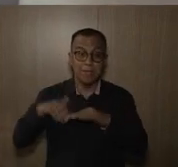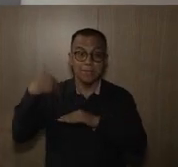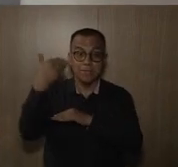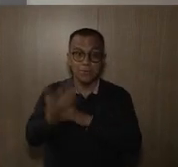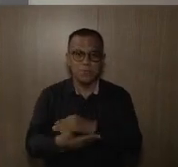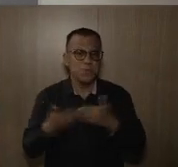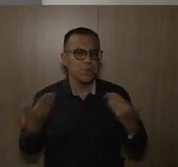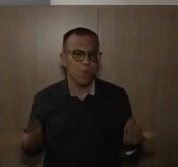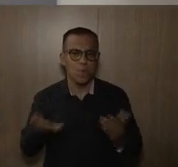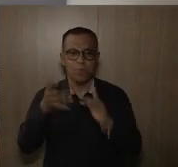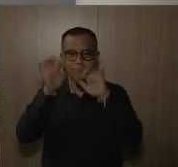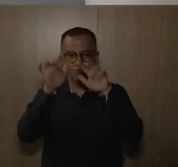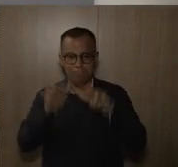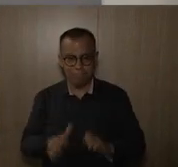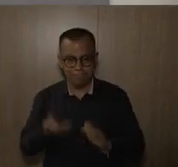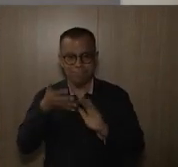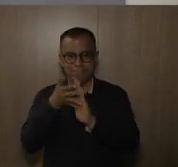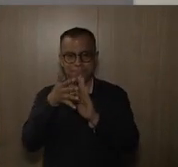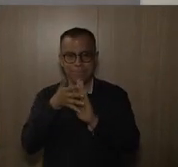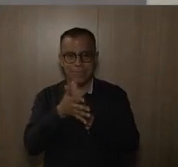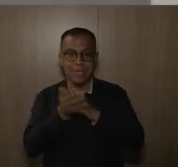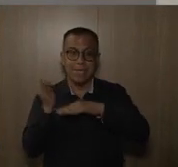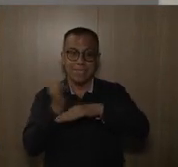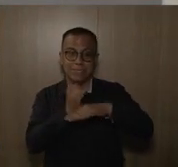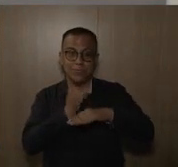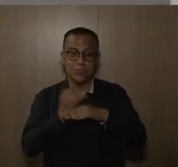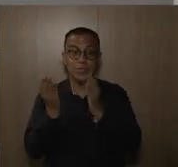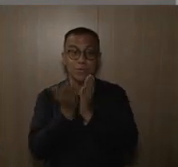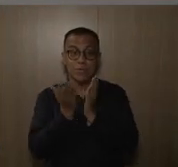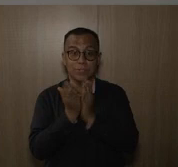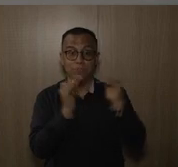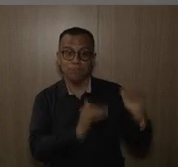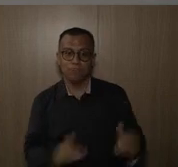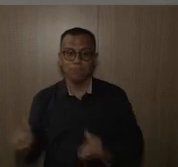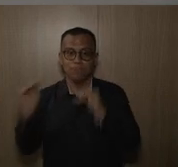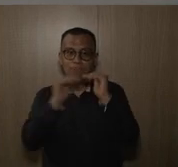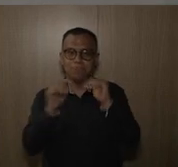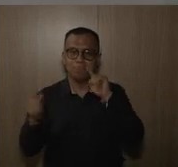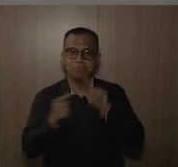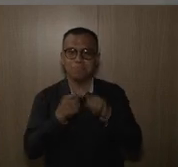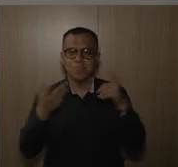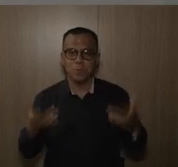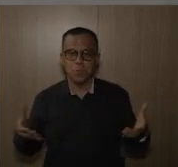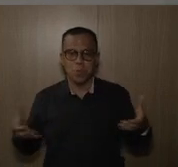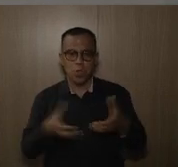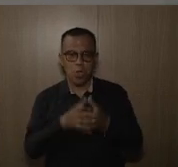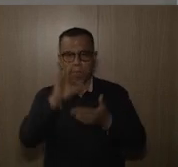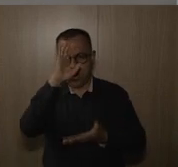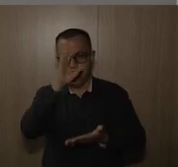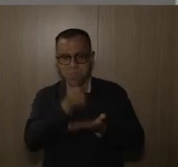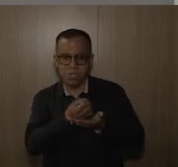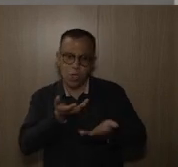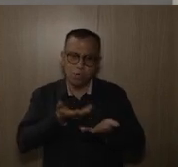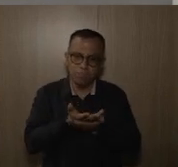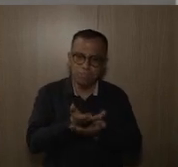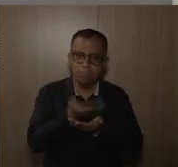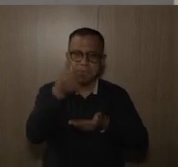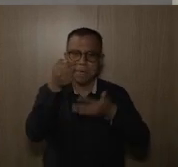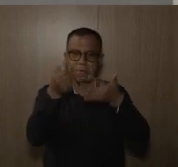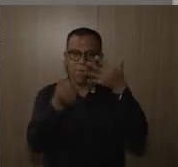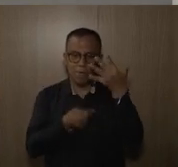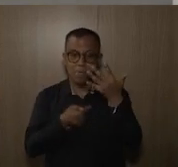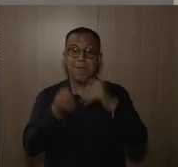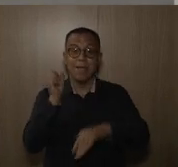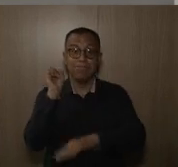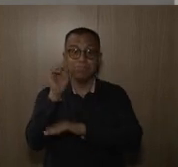produce un informe que es enviado a las instituciones de educación superior, quienes emiten además sus observaciones. Luego, pues se produce una